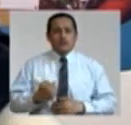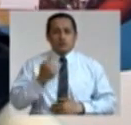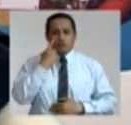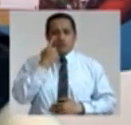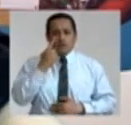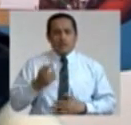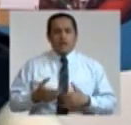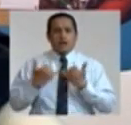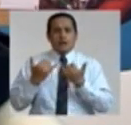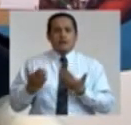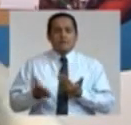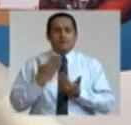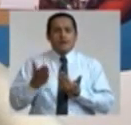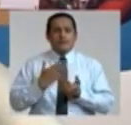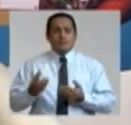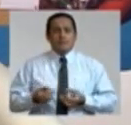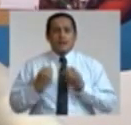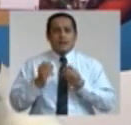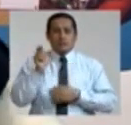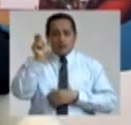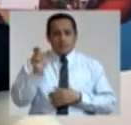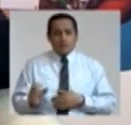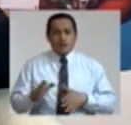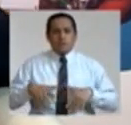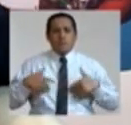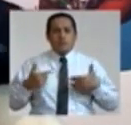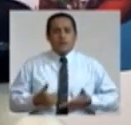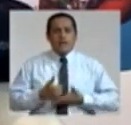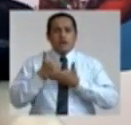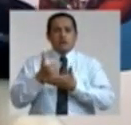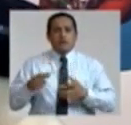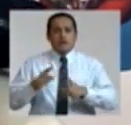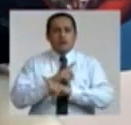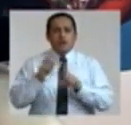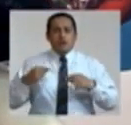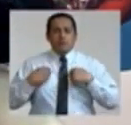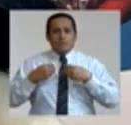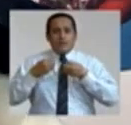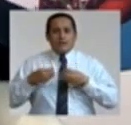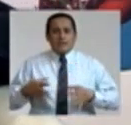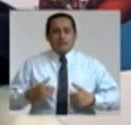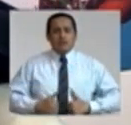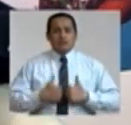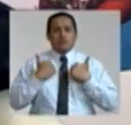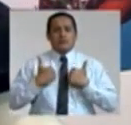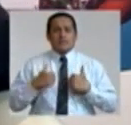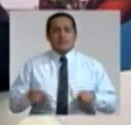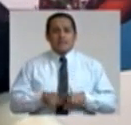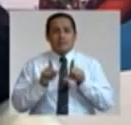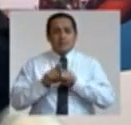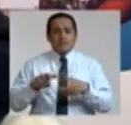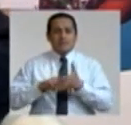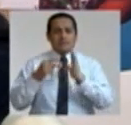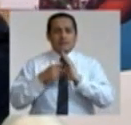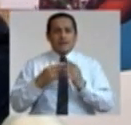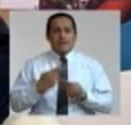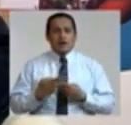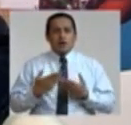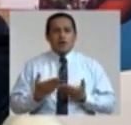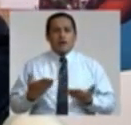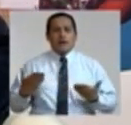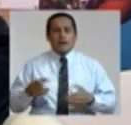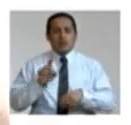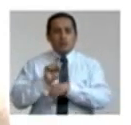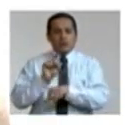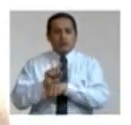que reconocerle esas facilidades para que el interno pueda ayudar a no perder su dignidad humana, y es a través de la herramienta